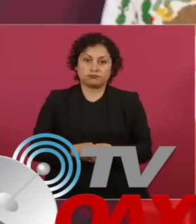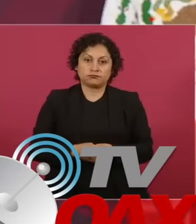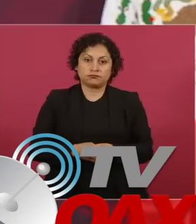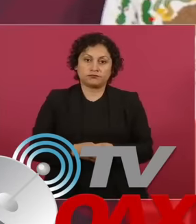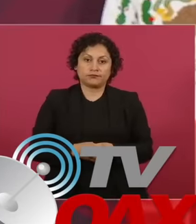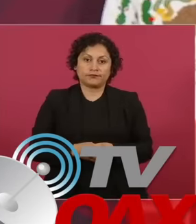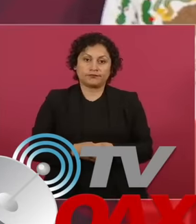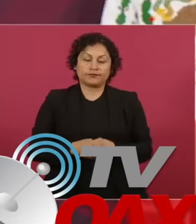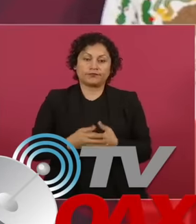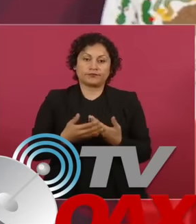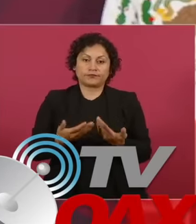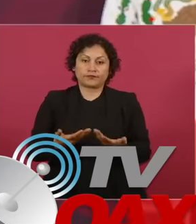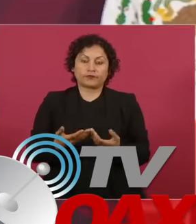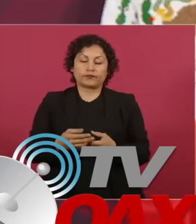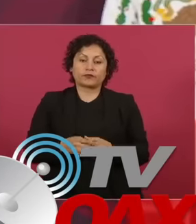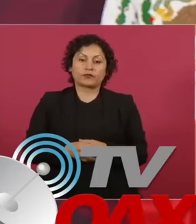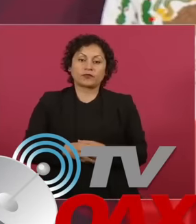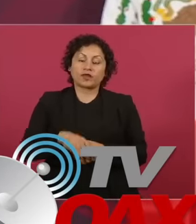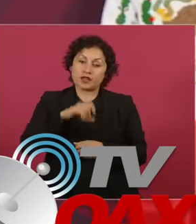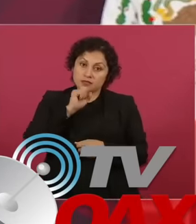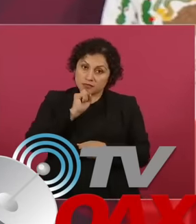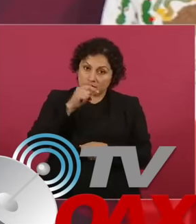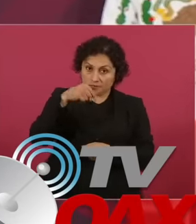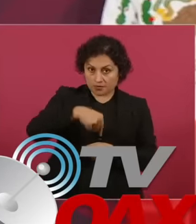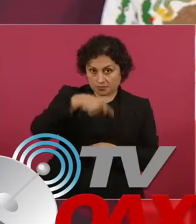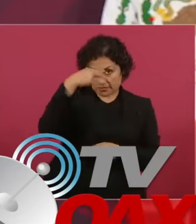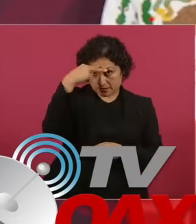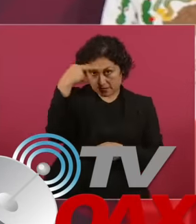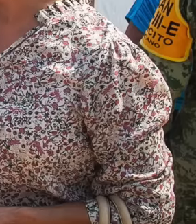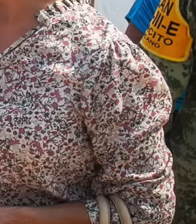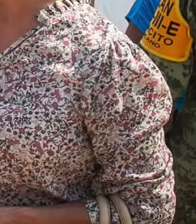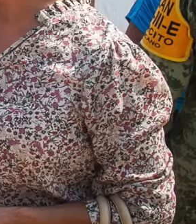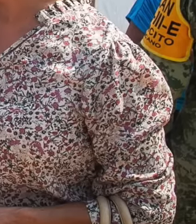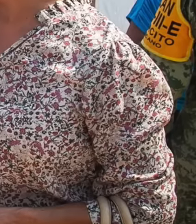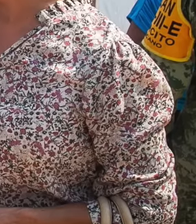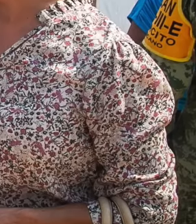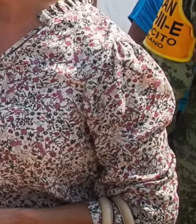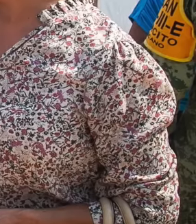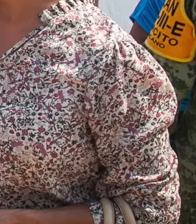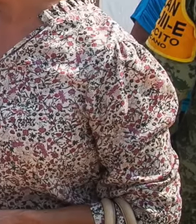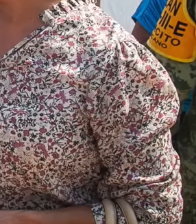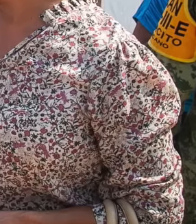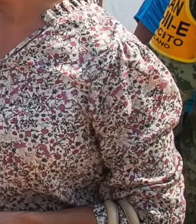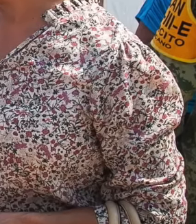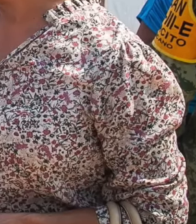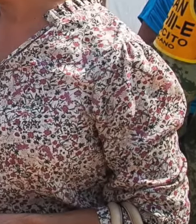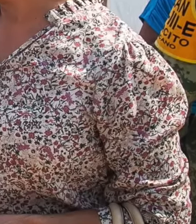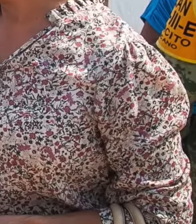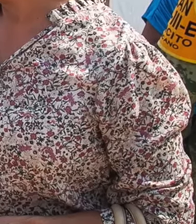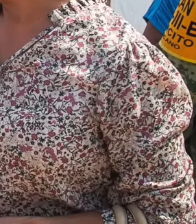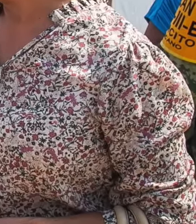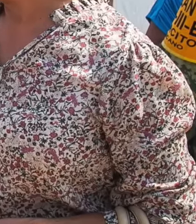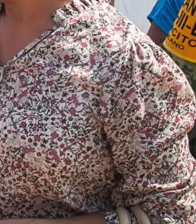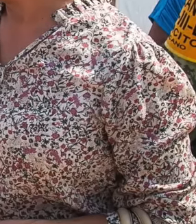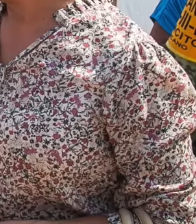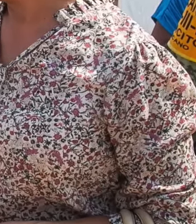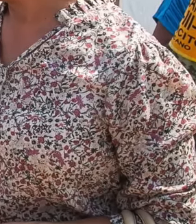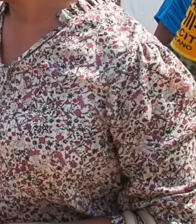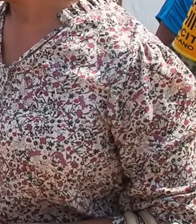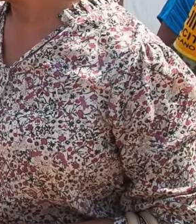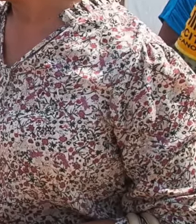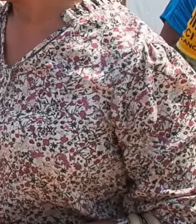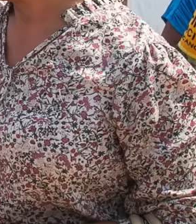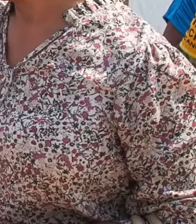en el mercado nacional tenemos el compromiso de 30